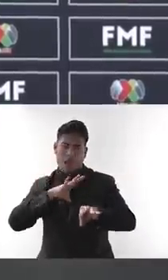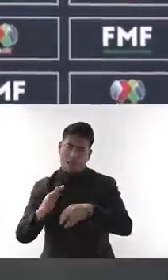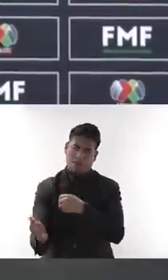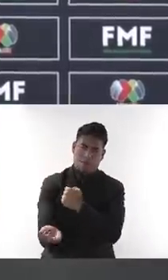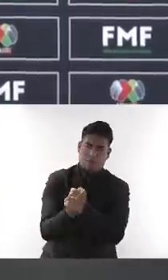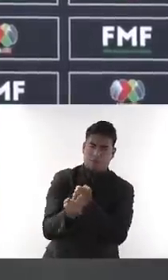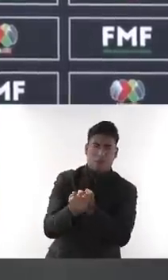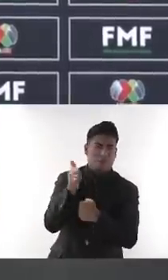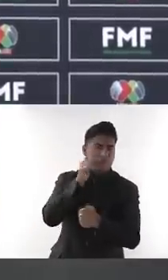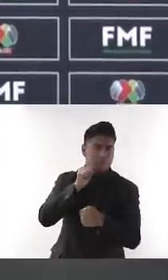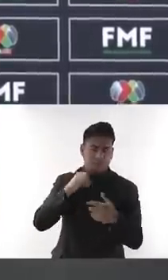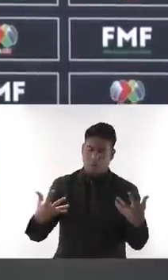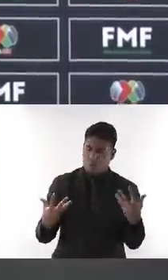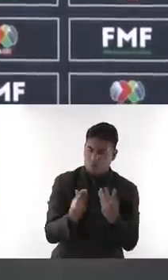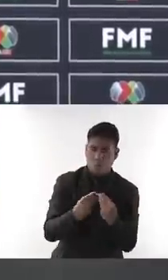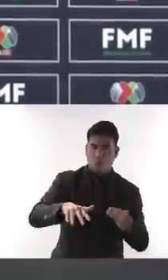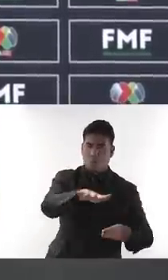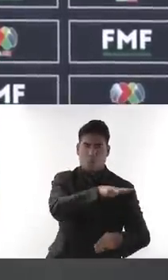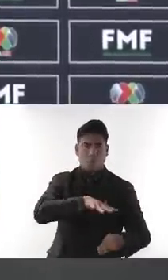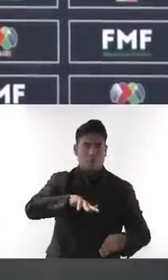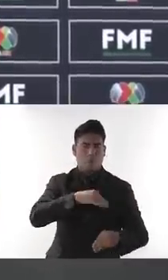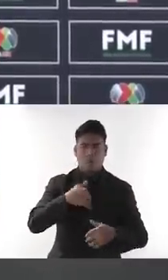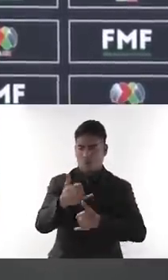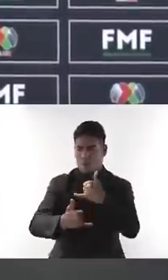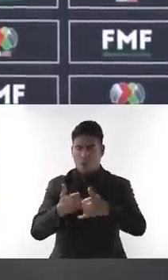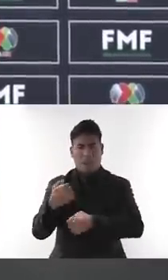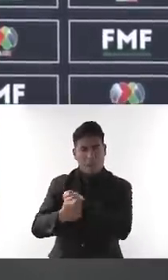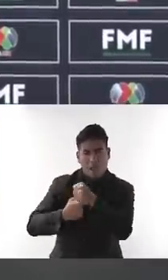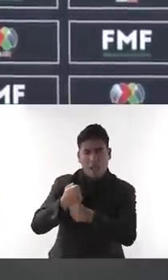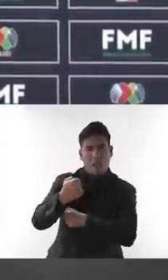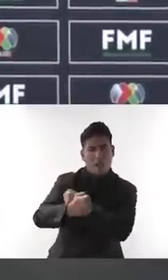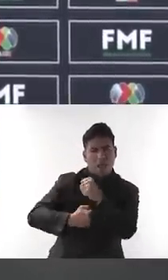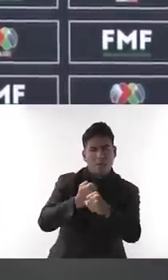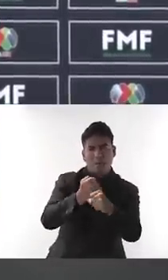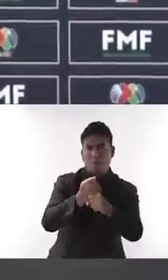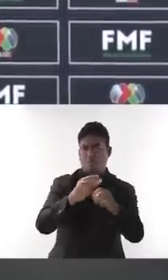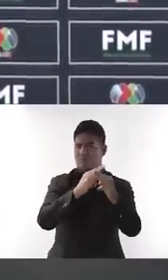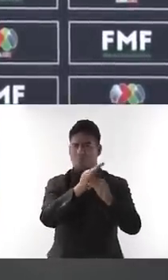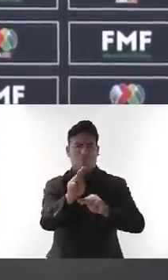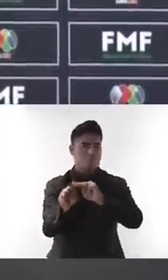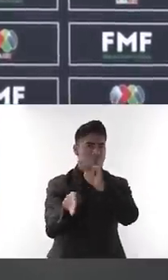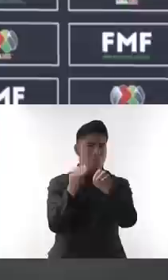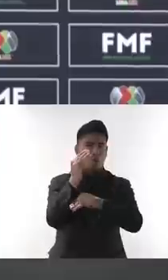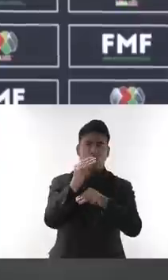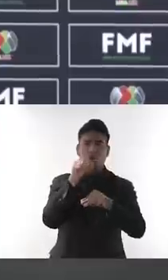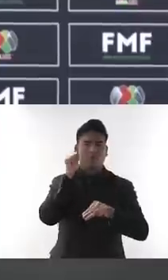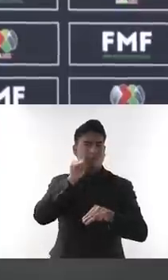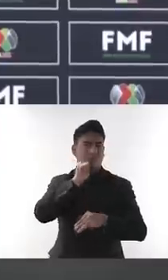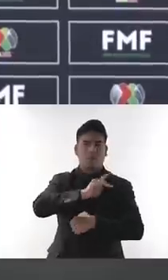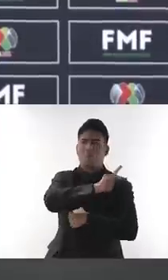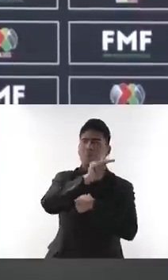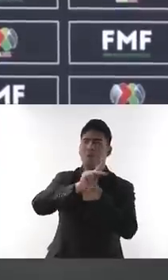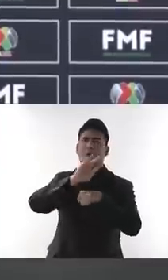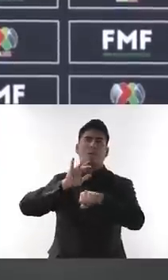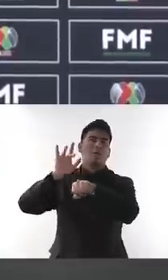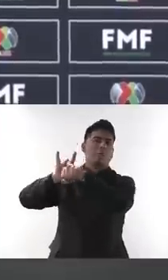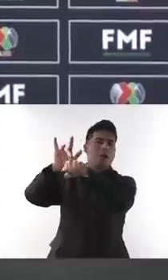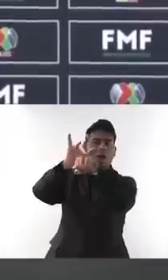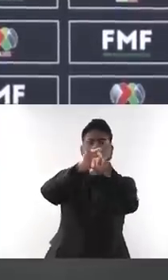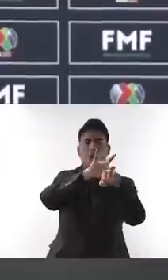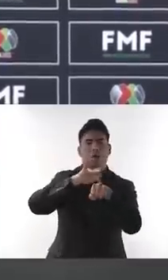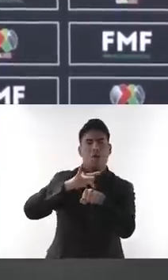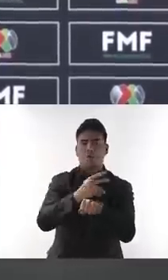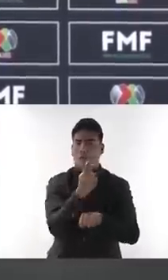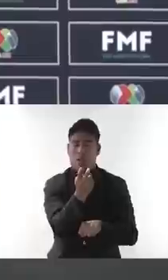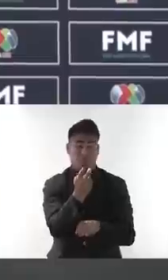años, que tuvieron muchas copas del mundo, un sinfín de partidos con la selección nacional, y creo que dentro de este